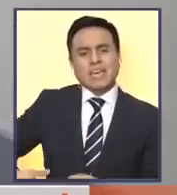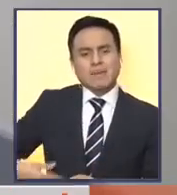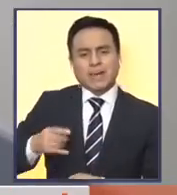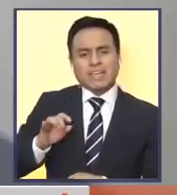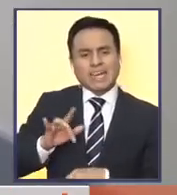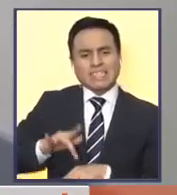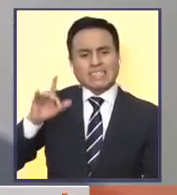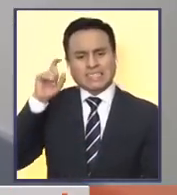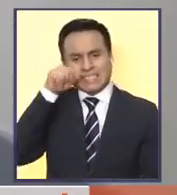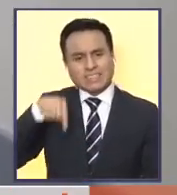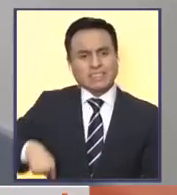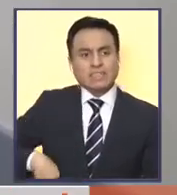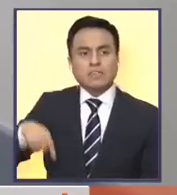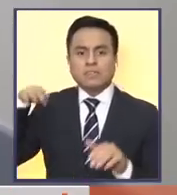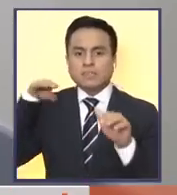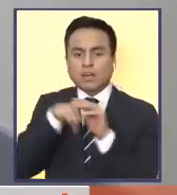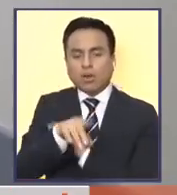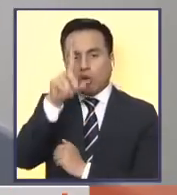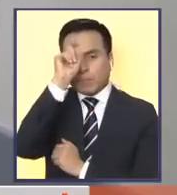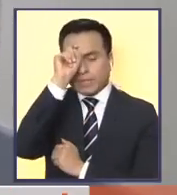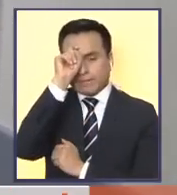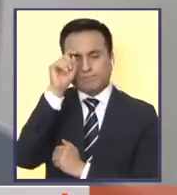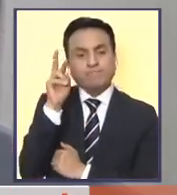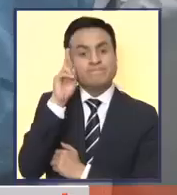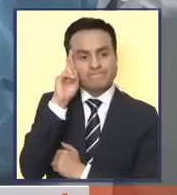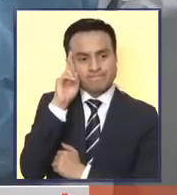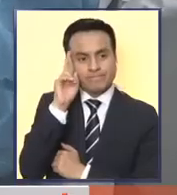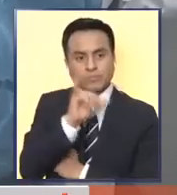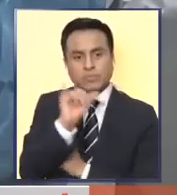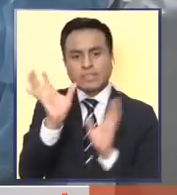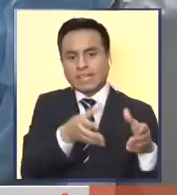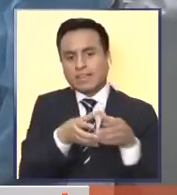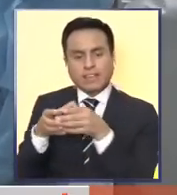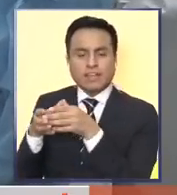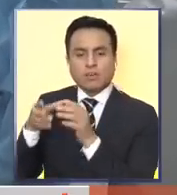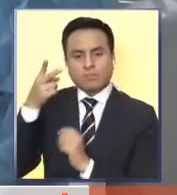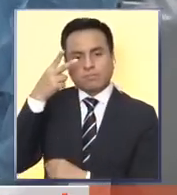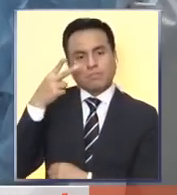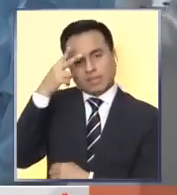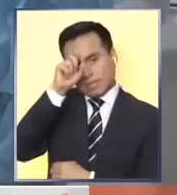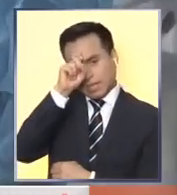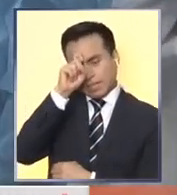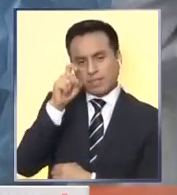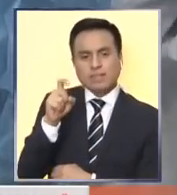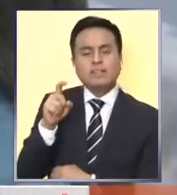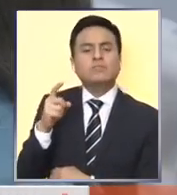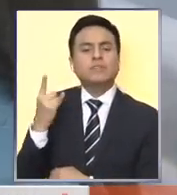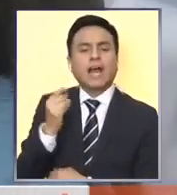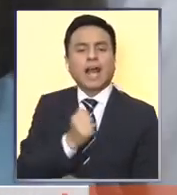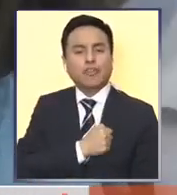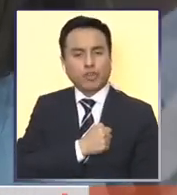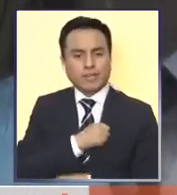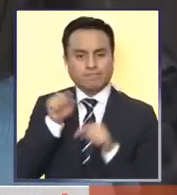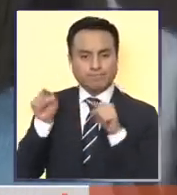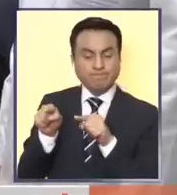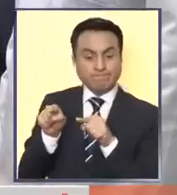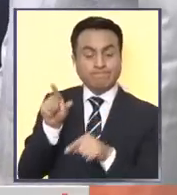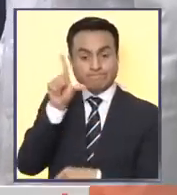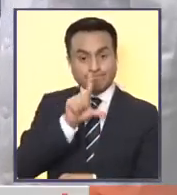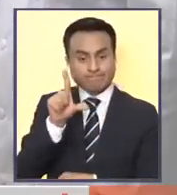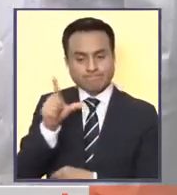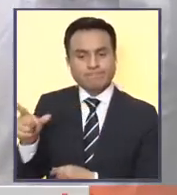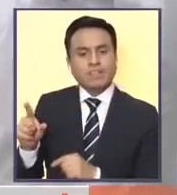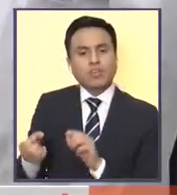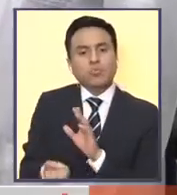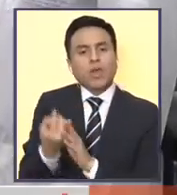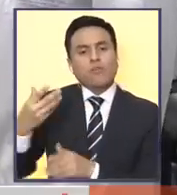quedando internada en el hospital de rancagua y luego traslada al hospital clínico de la universidad católica donde este lunes recibió